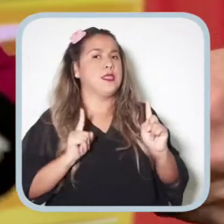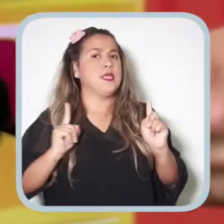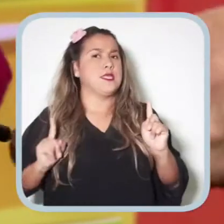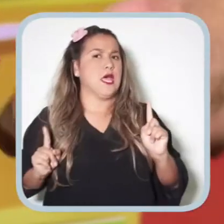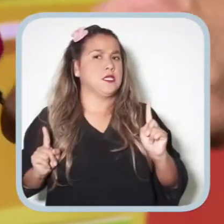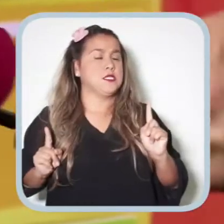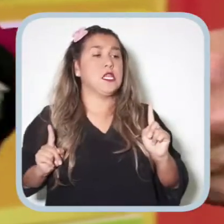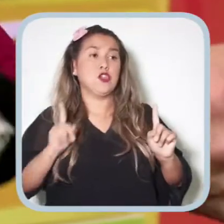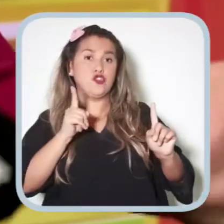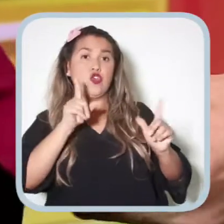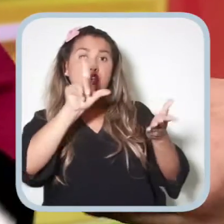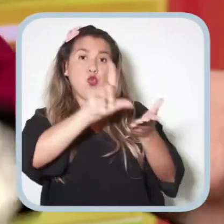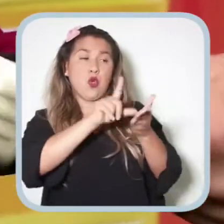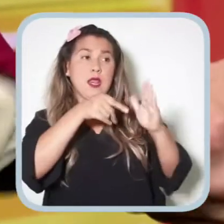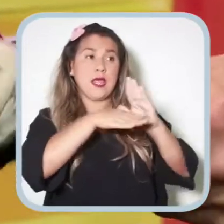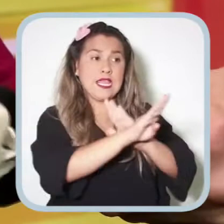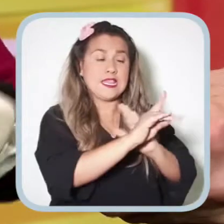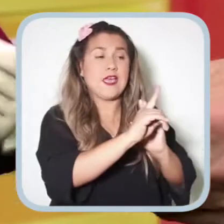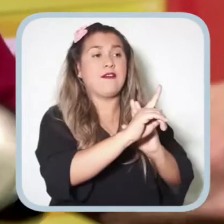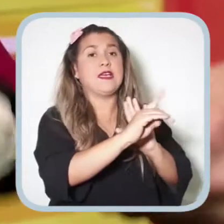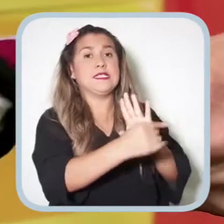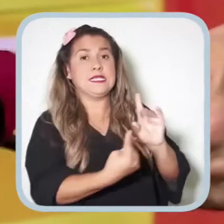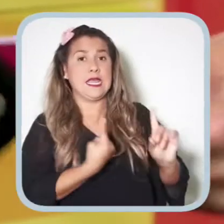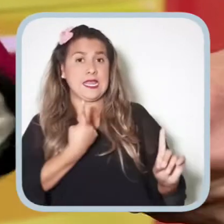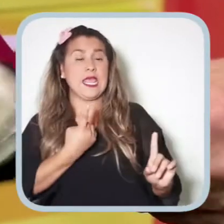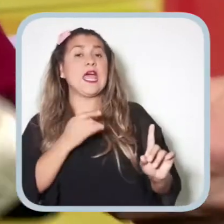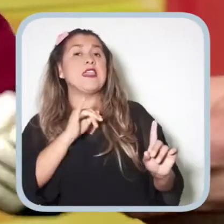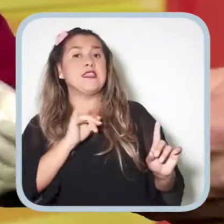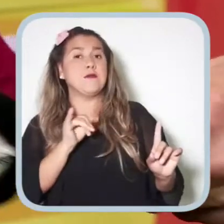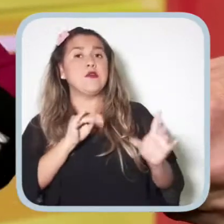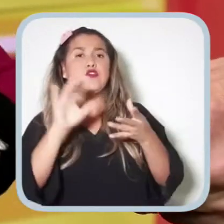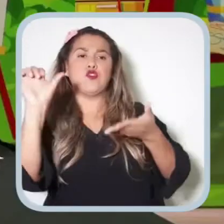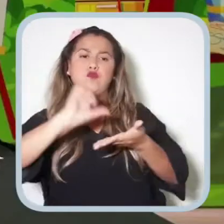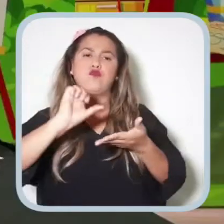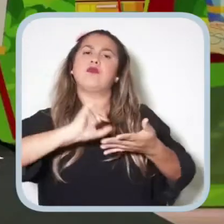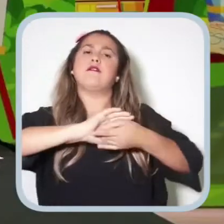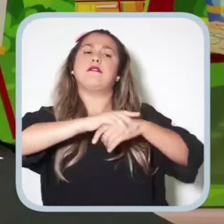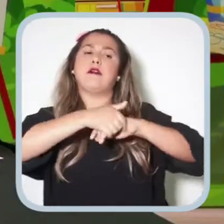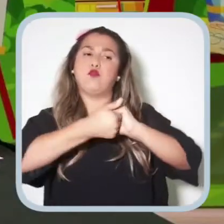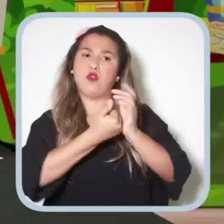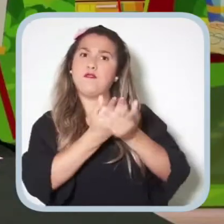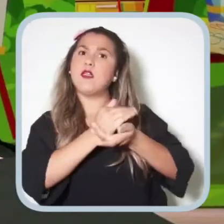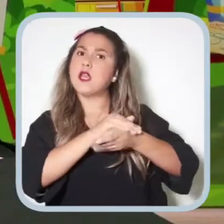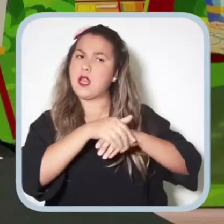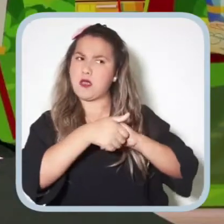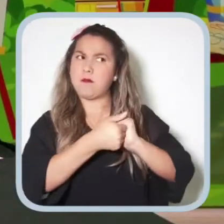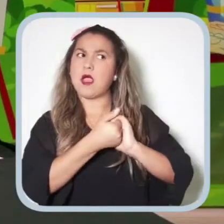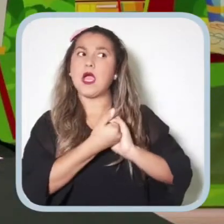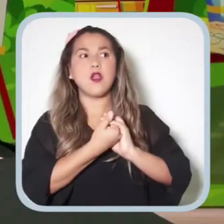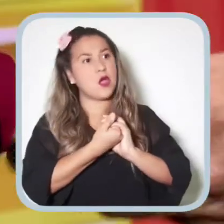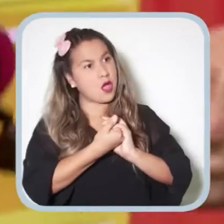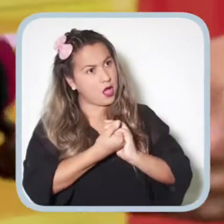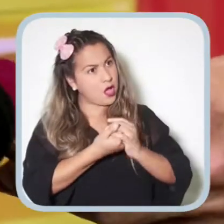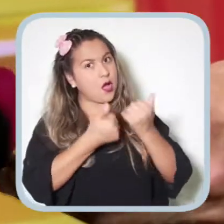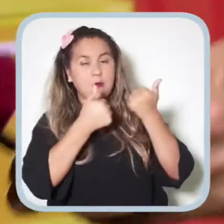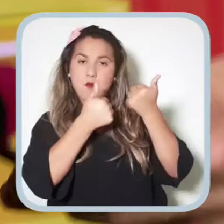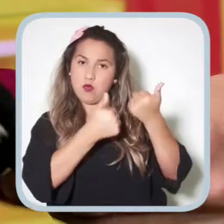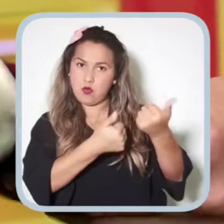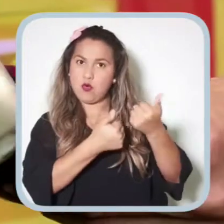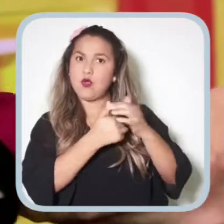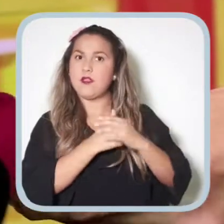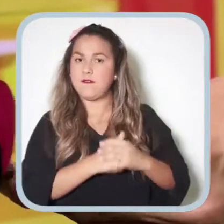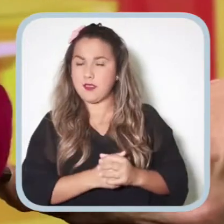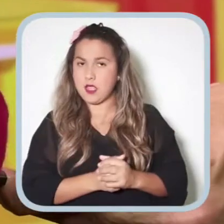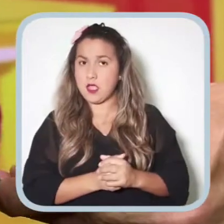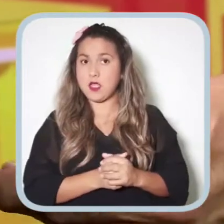lugar que entraba y luego salía, me lavaba muy bien las manos. Ah, muy bien, don Fígaro. Pero, a pesar